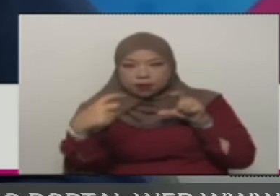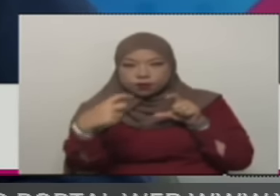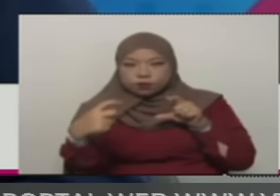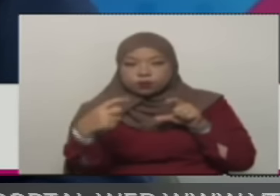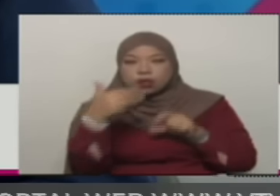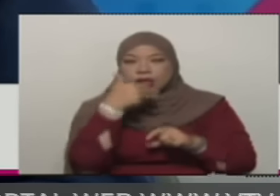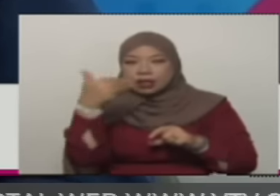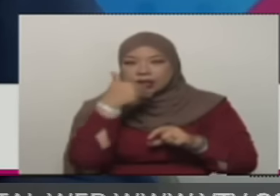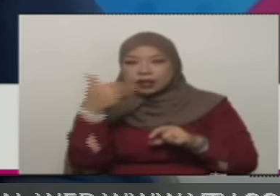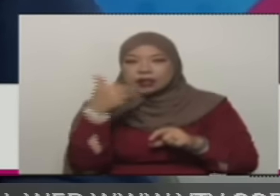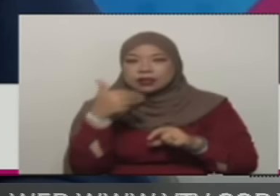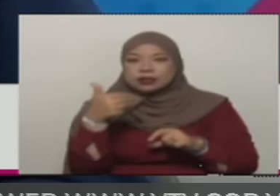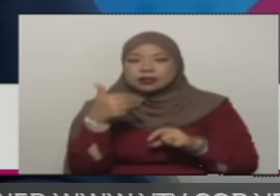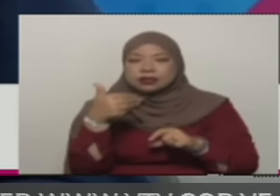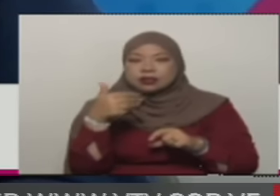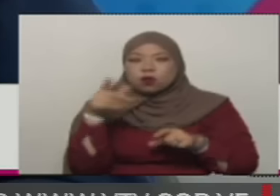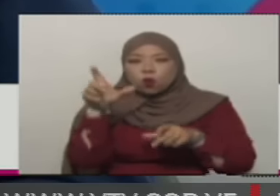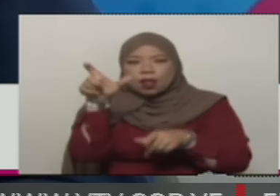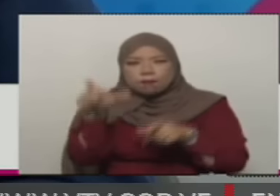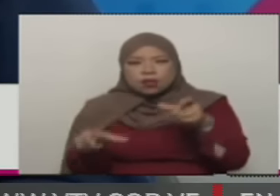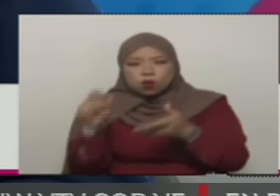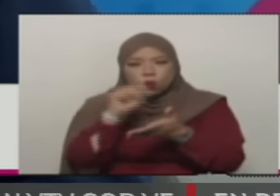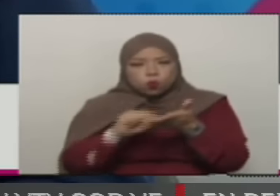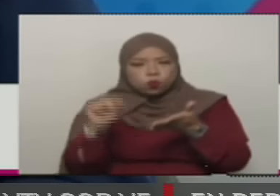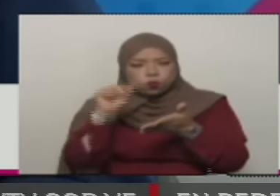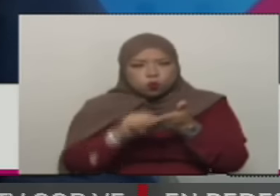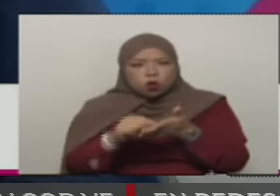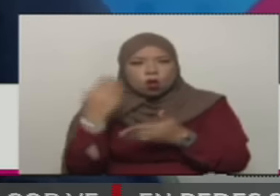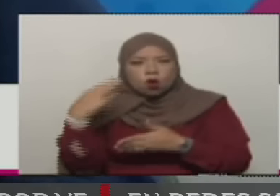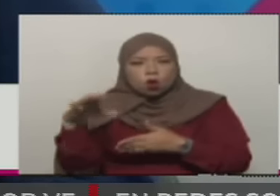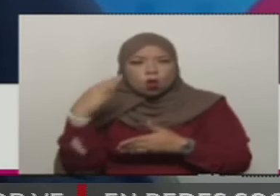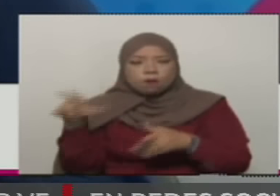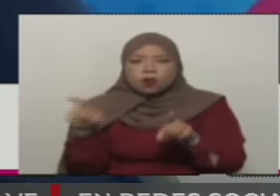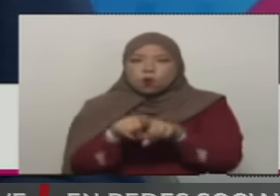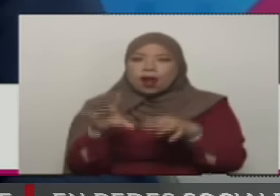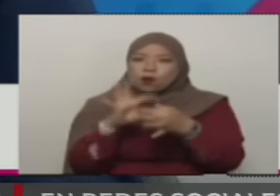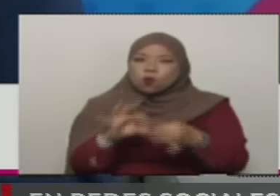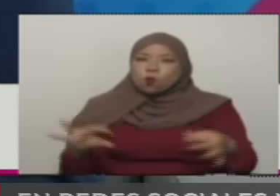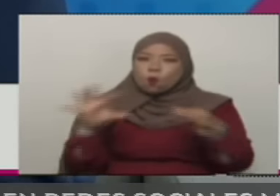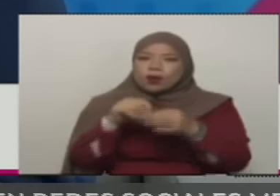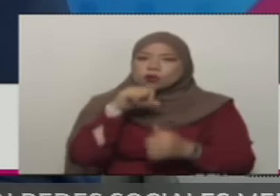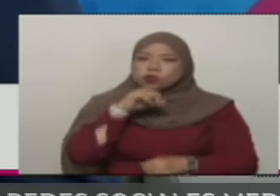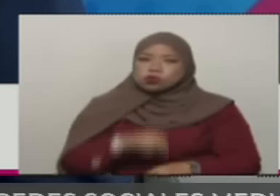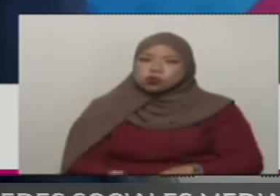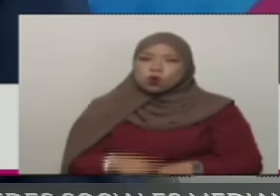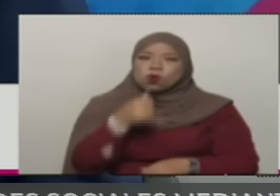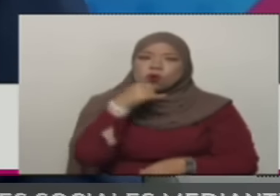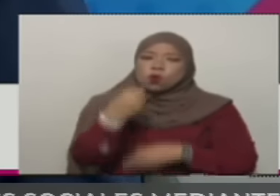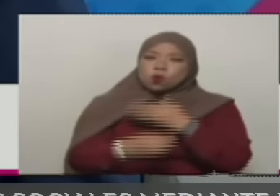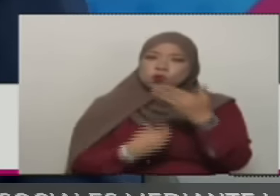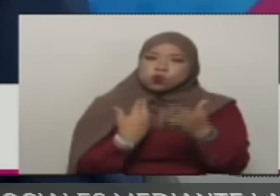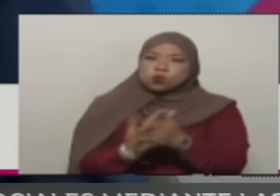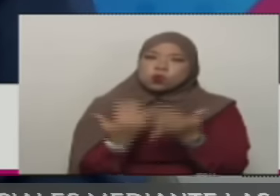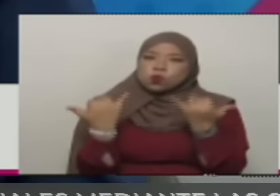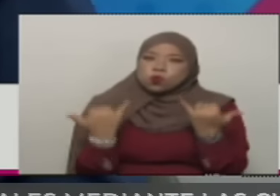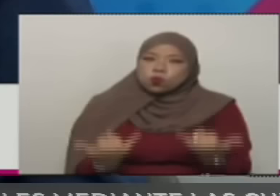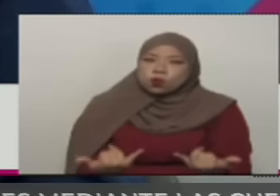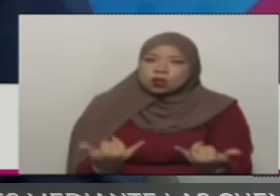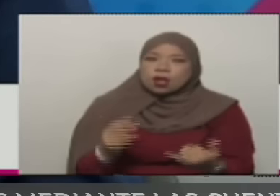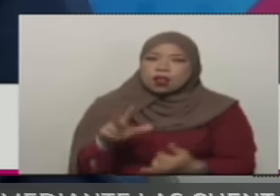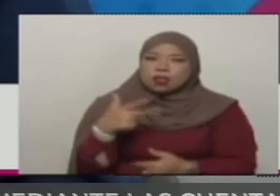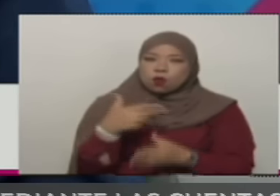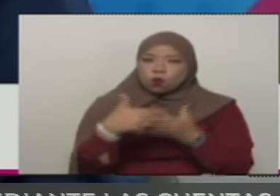Gabriel García Márquez, esto era crónica de una muerte anunciada. ¿Por qué crónica de una muerte anunciada? Porque en el tercer párrafo